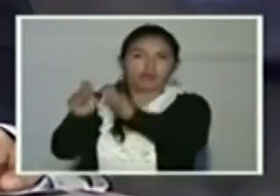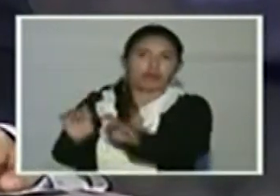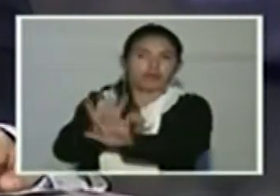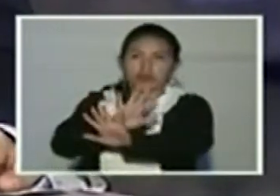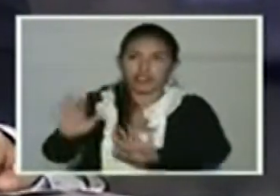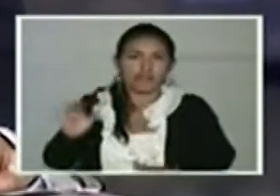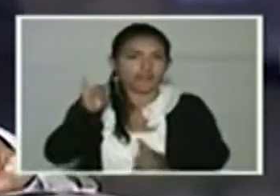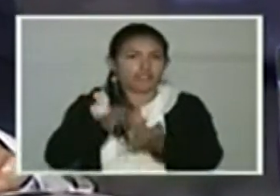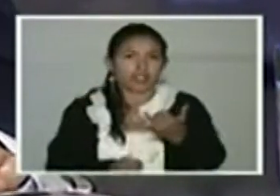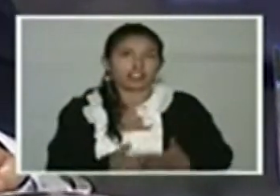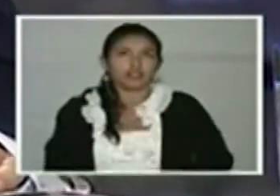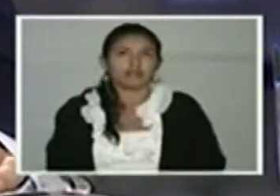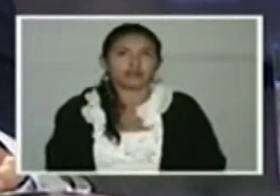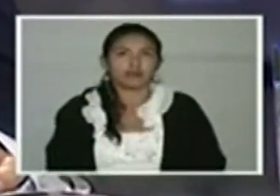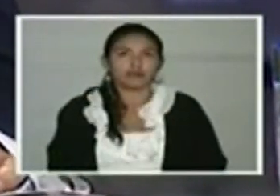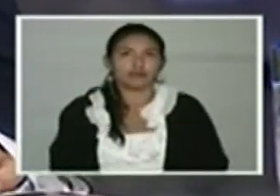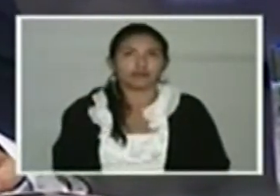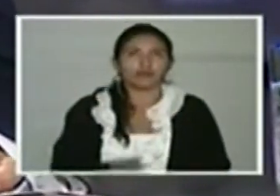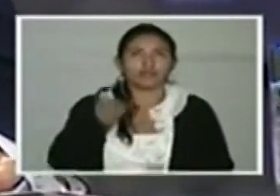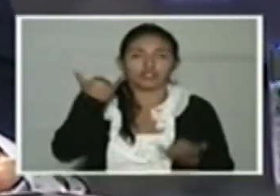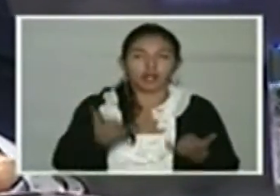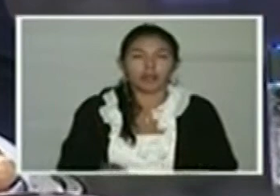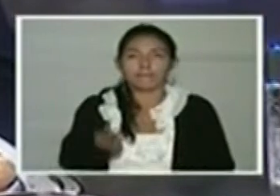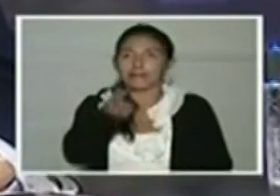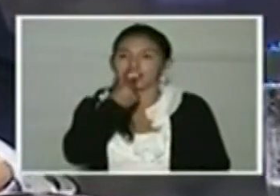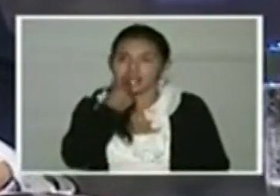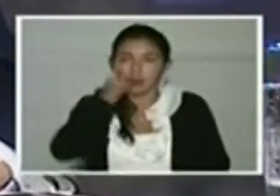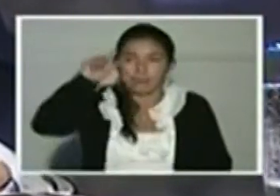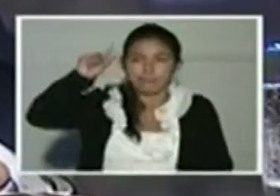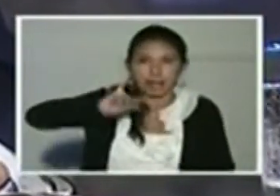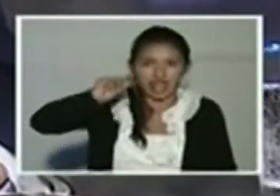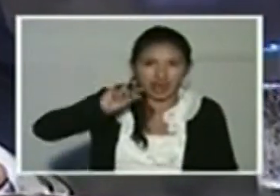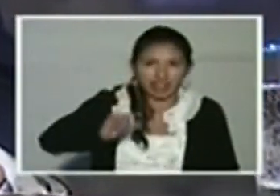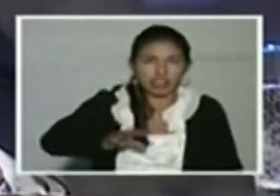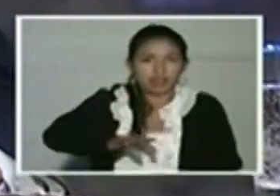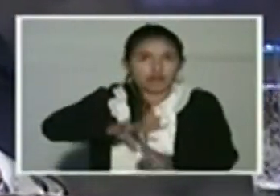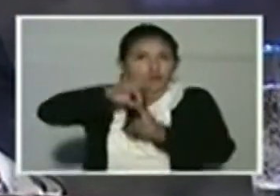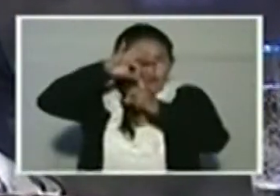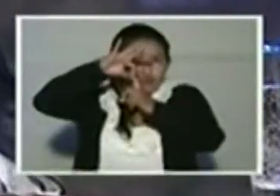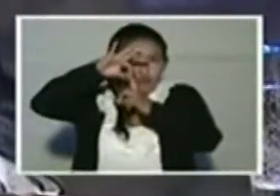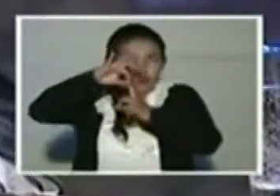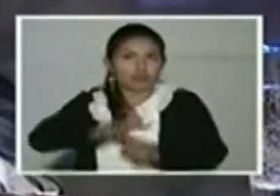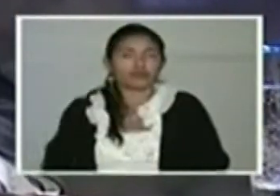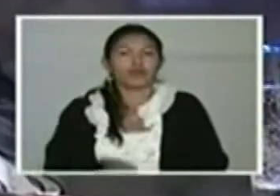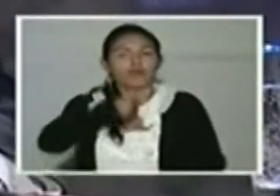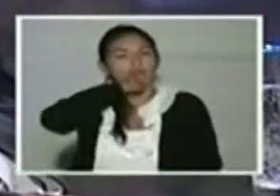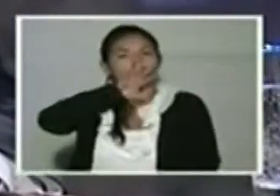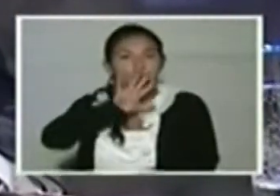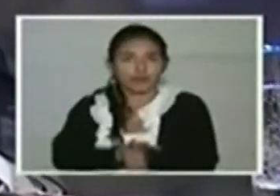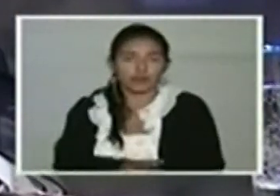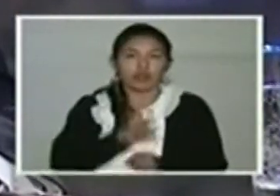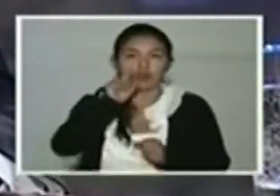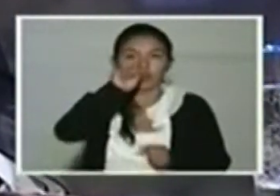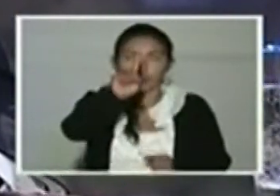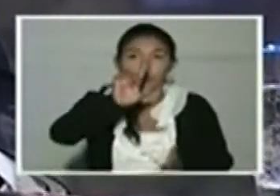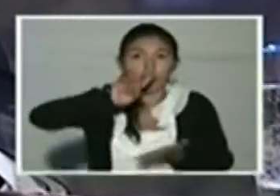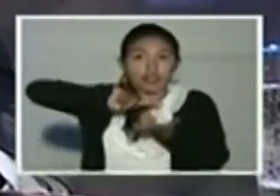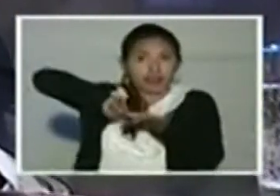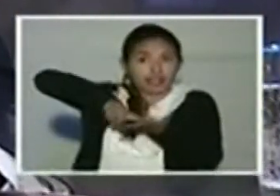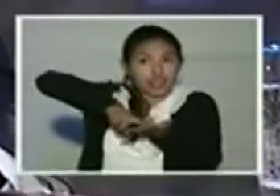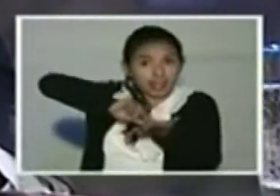brindar medicinas baratas y de calidad nos comprometemos a que con tu dni